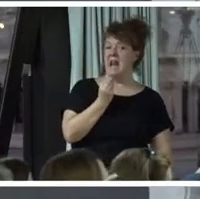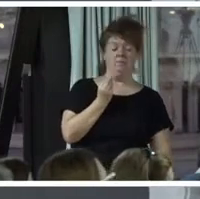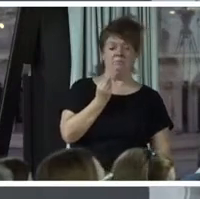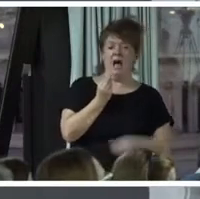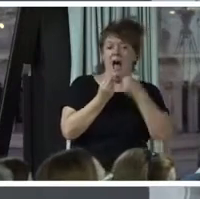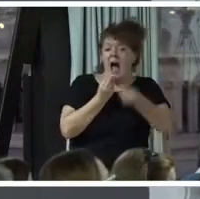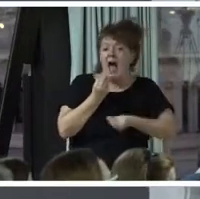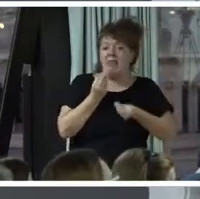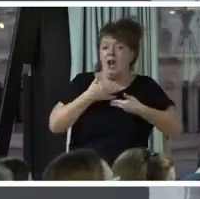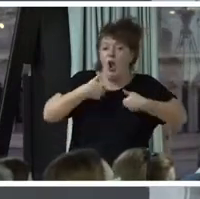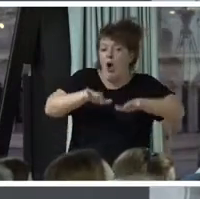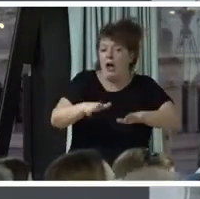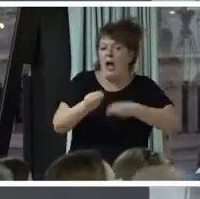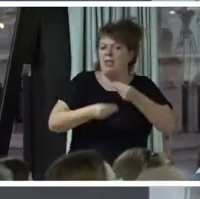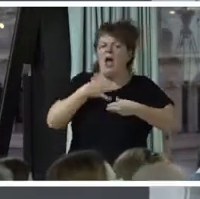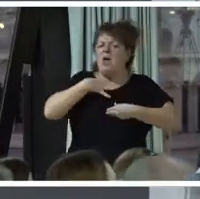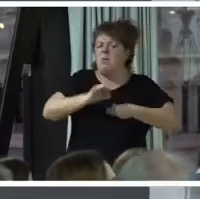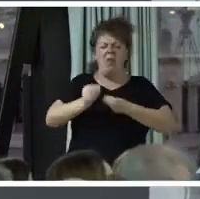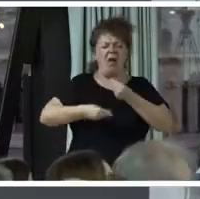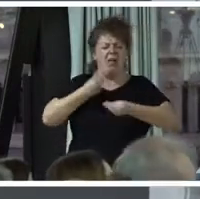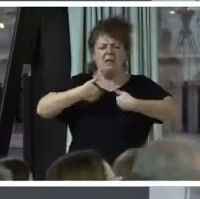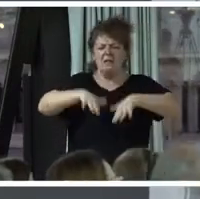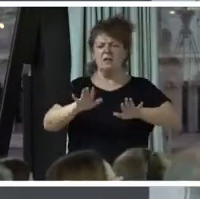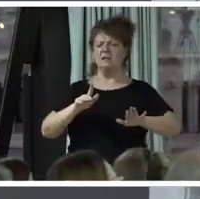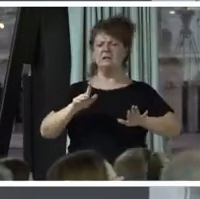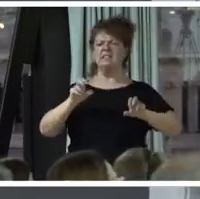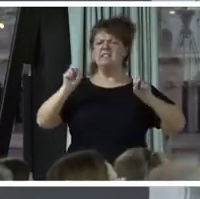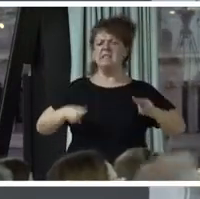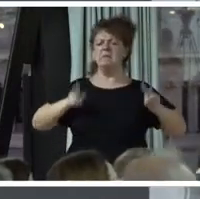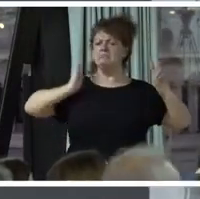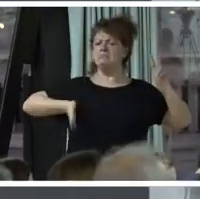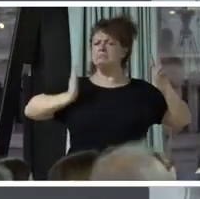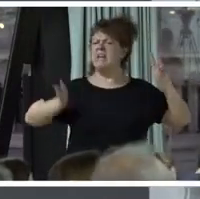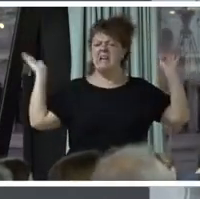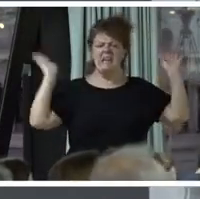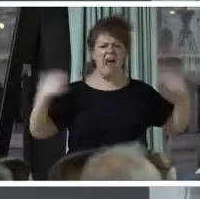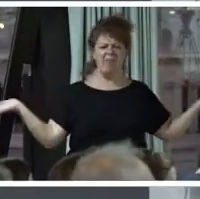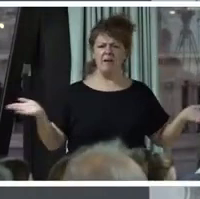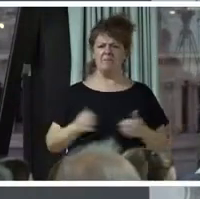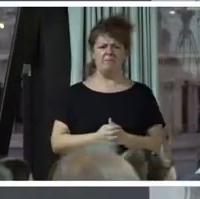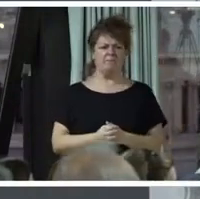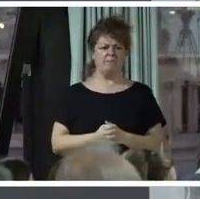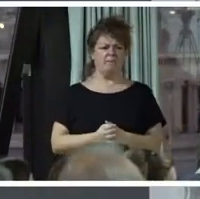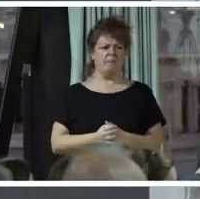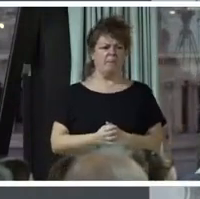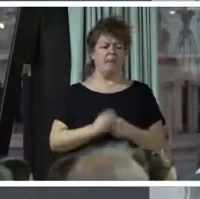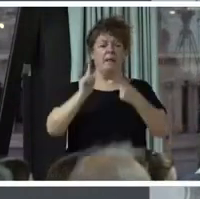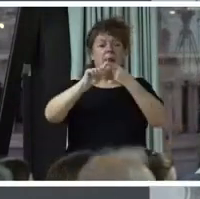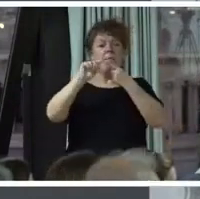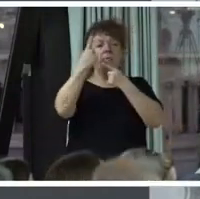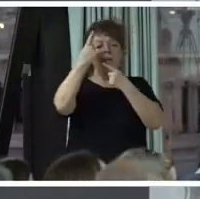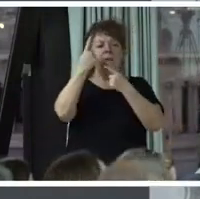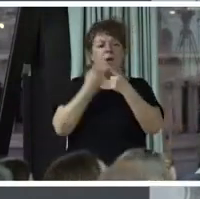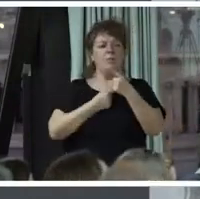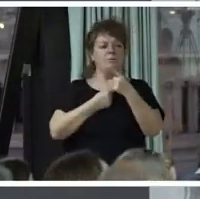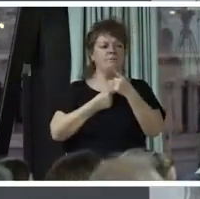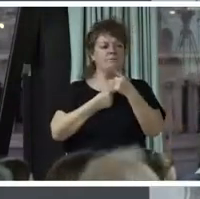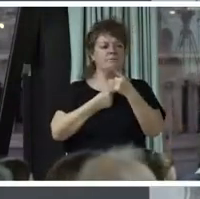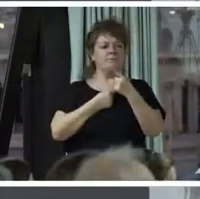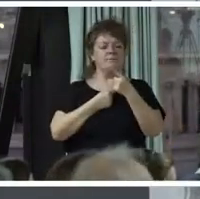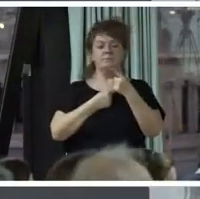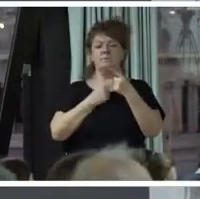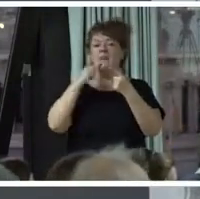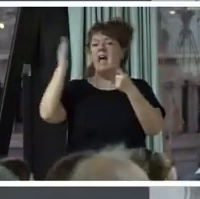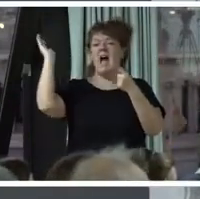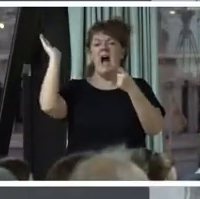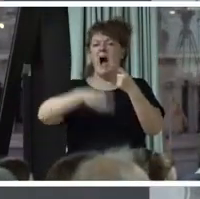haciendo lo que está haciendo y puede hacer lo que está ha Endo con absoluta impunidad el primer elemento Central es la